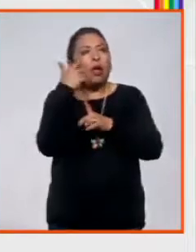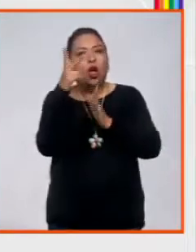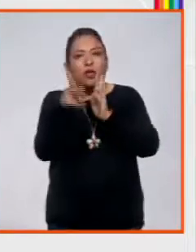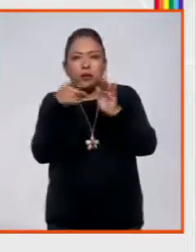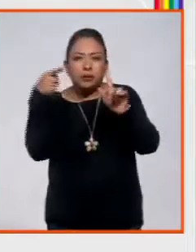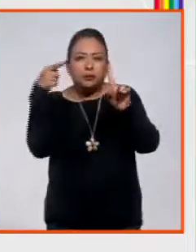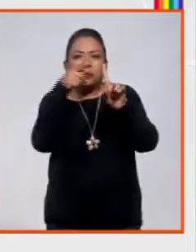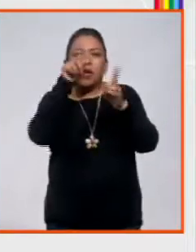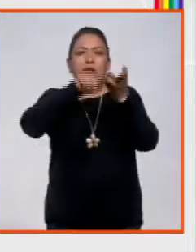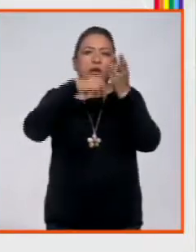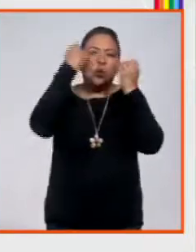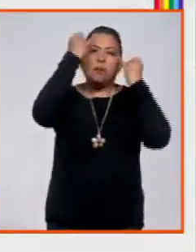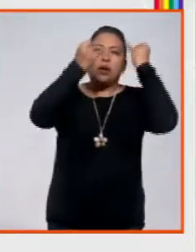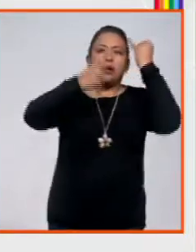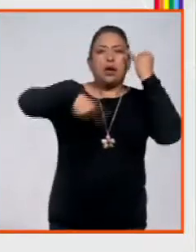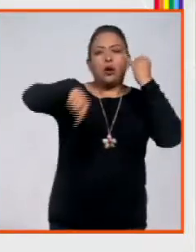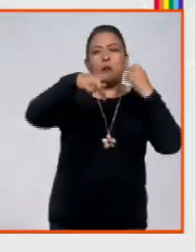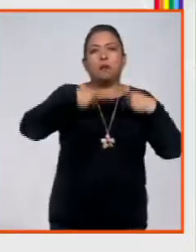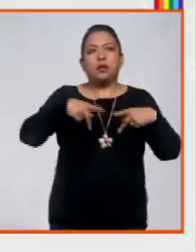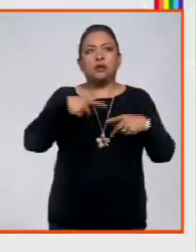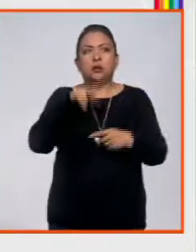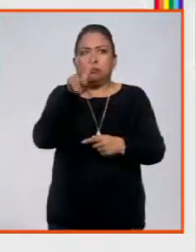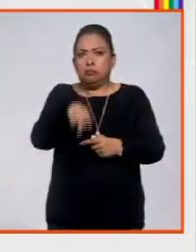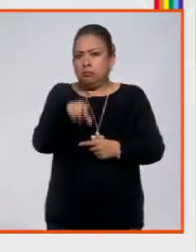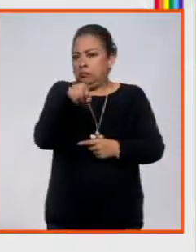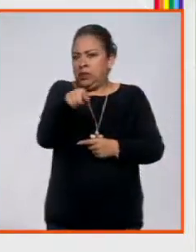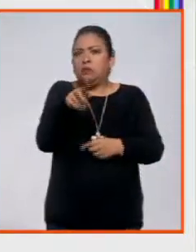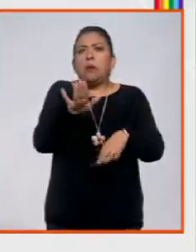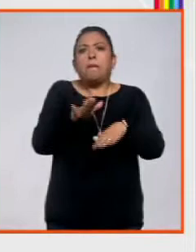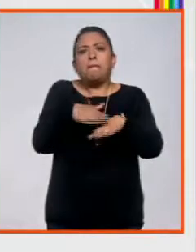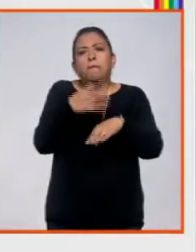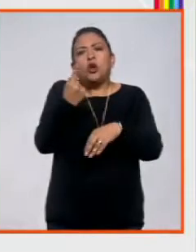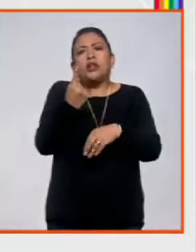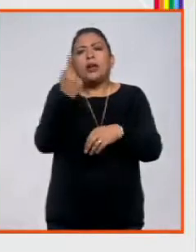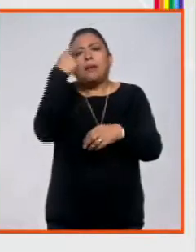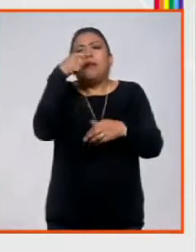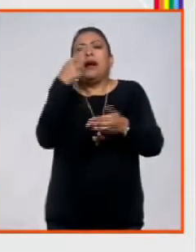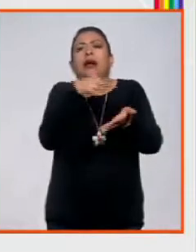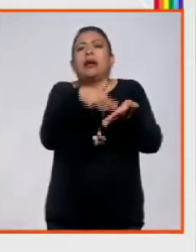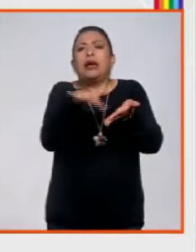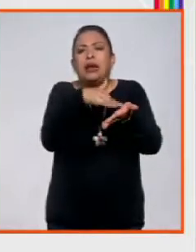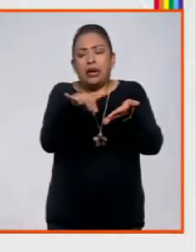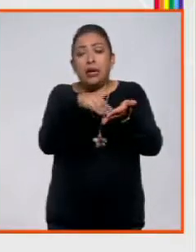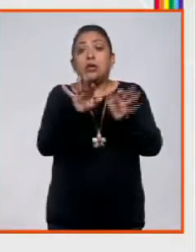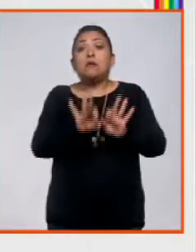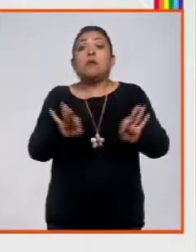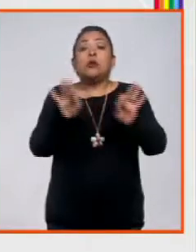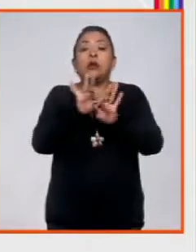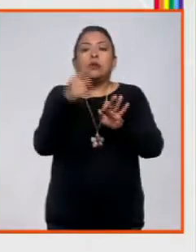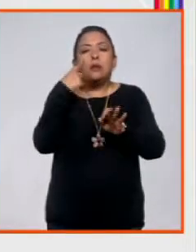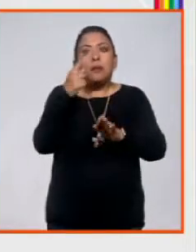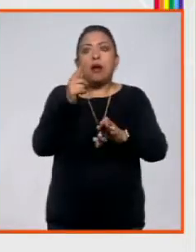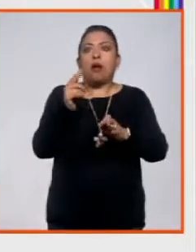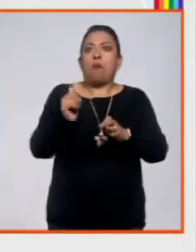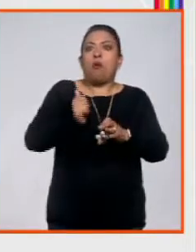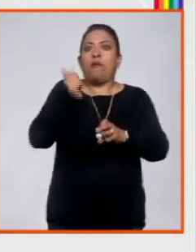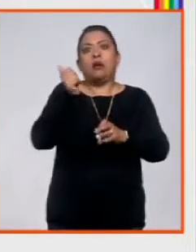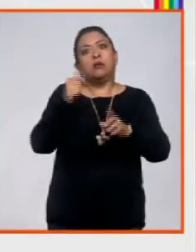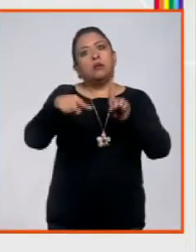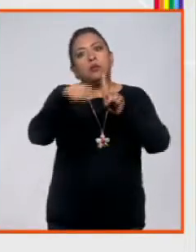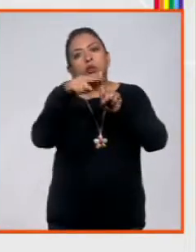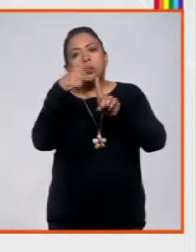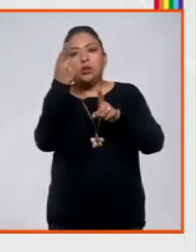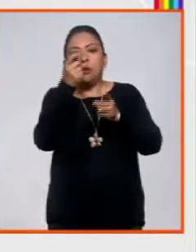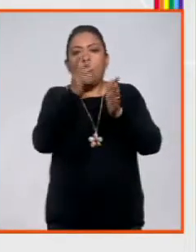límite en el imaginario colectivo el hecho mismo de la lectura el punto es posicionar todas las ventajas del mundo escrito